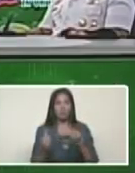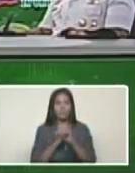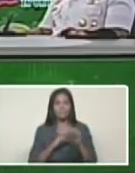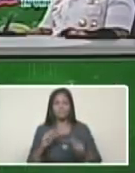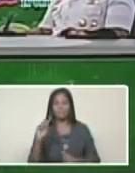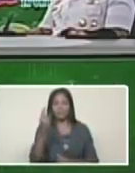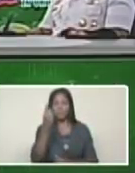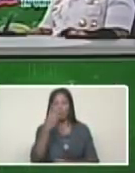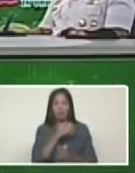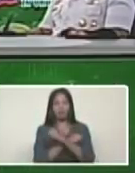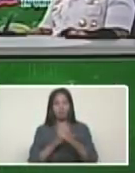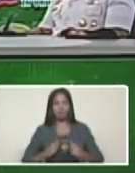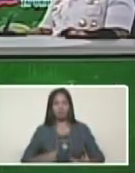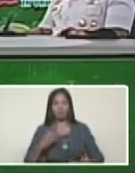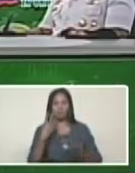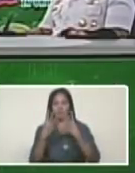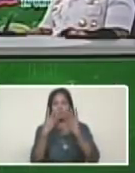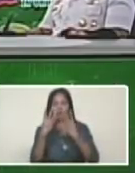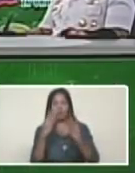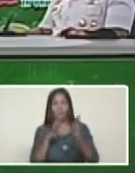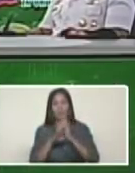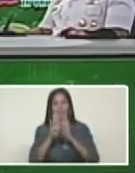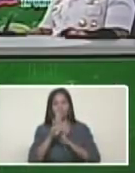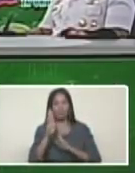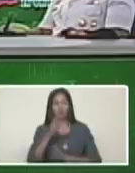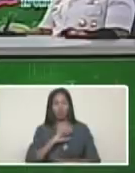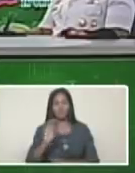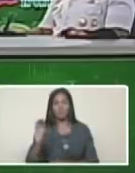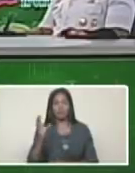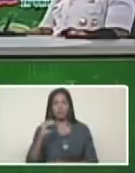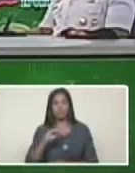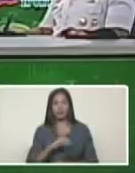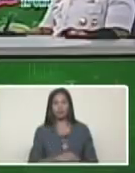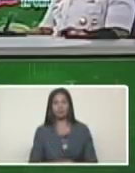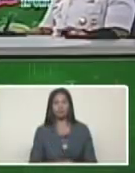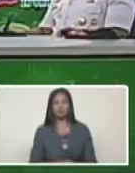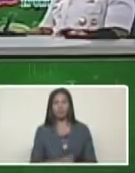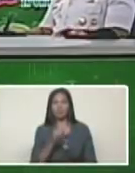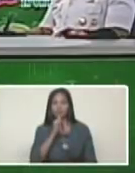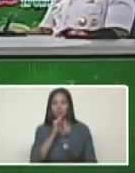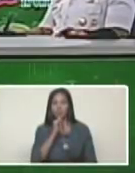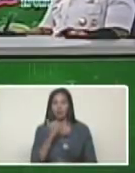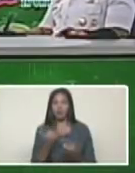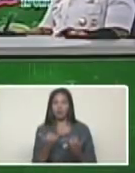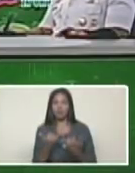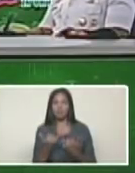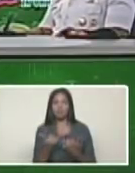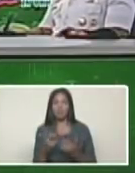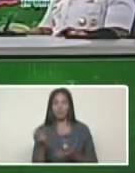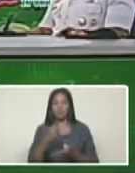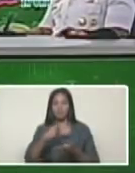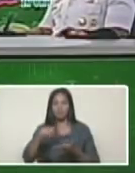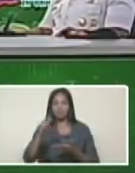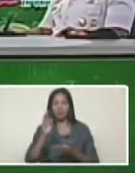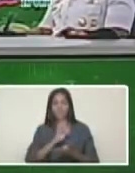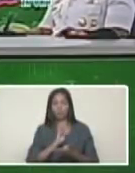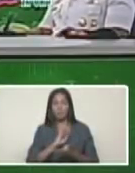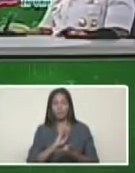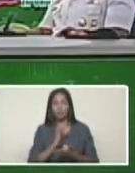feria de la Fuerza Armada Nacional Bolivariana para el desarrollo del país, para anunciar y firmar el